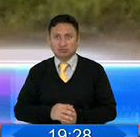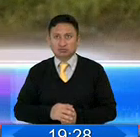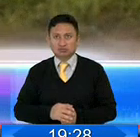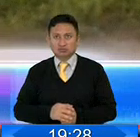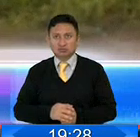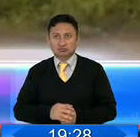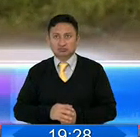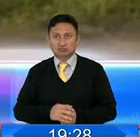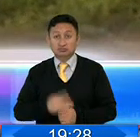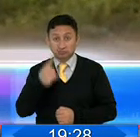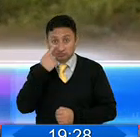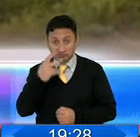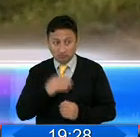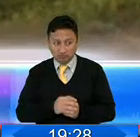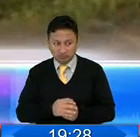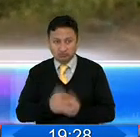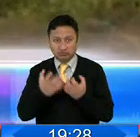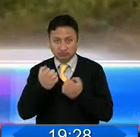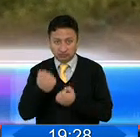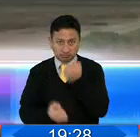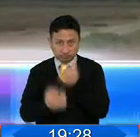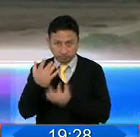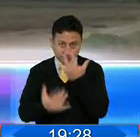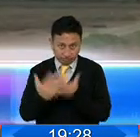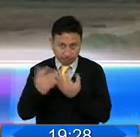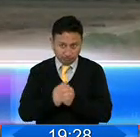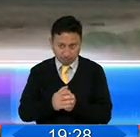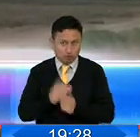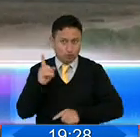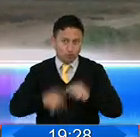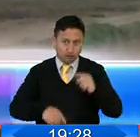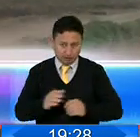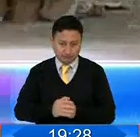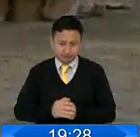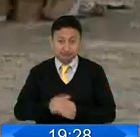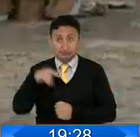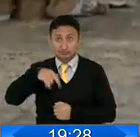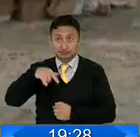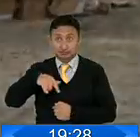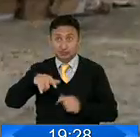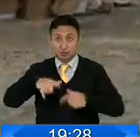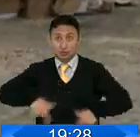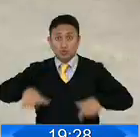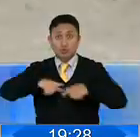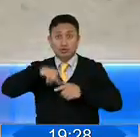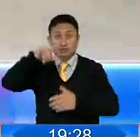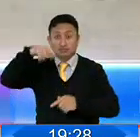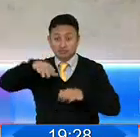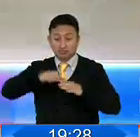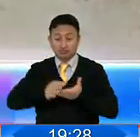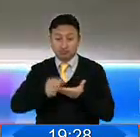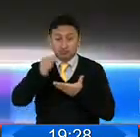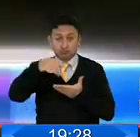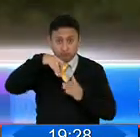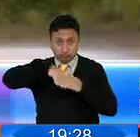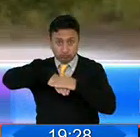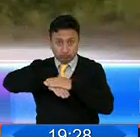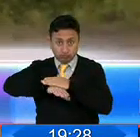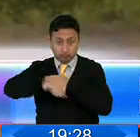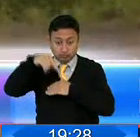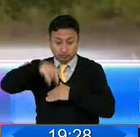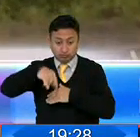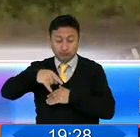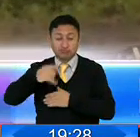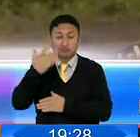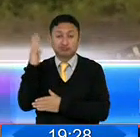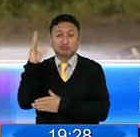que pretendió haber sido incinerado. Estos caminos de tercer orden al interior de los canteros que se utilizan para el traslado de la